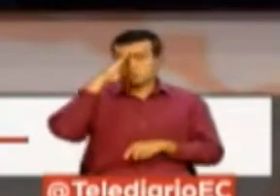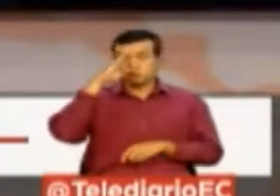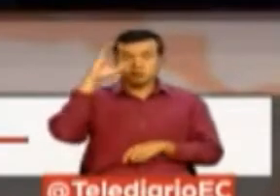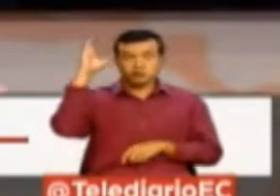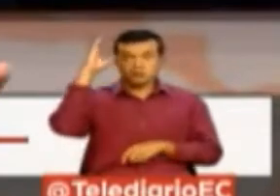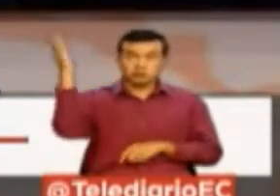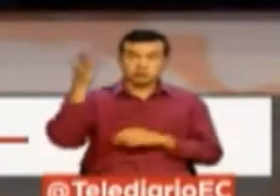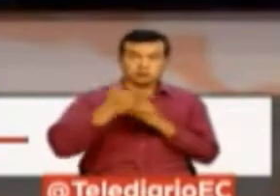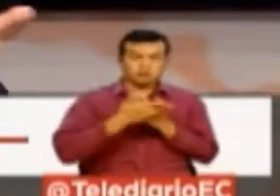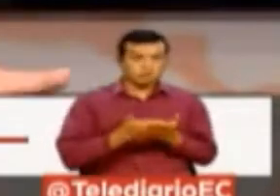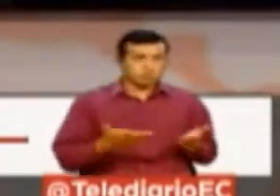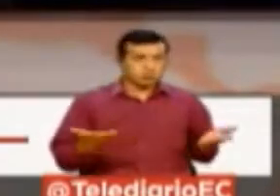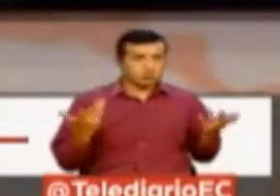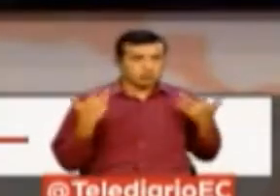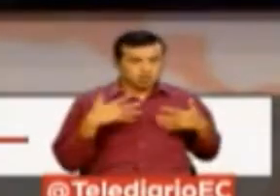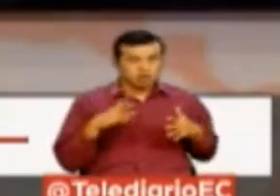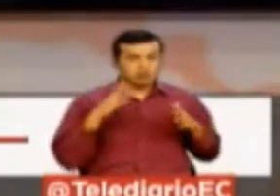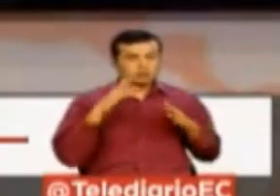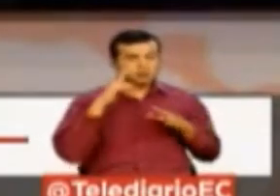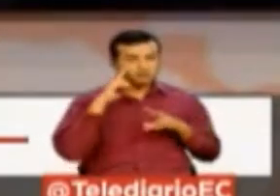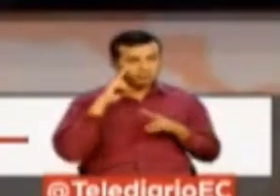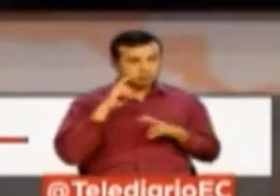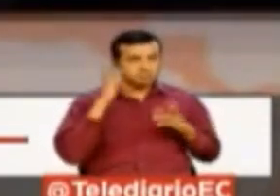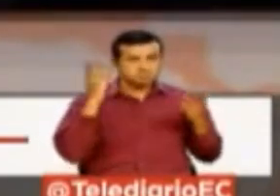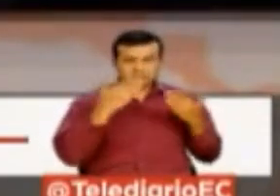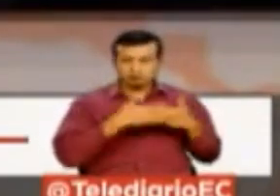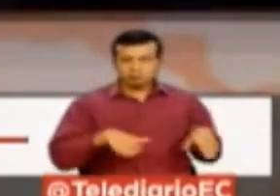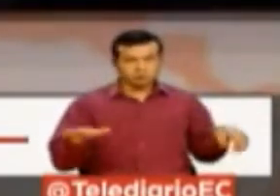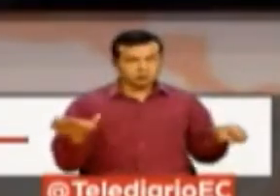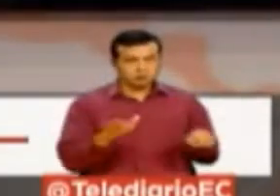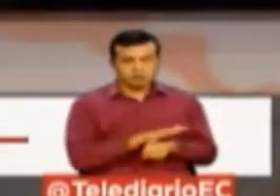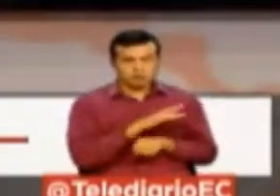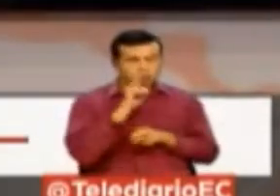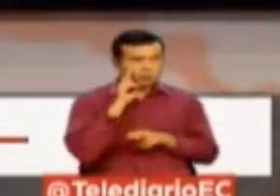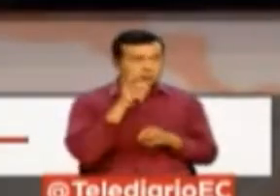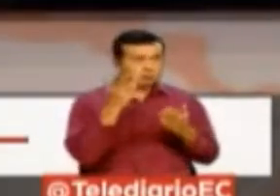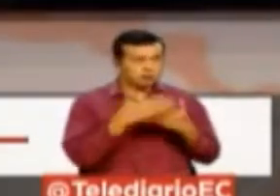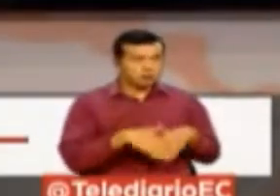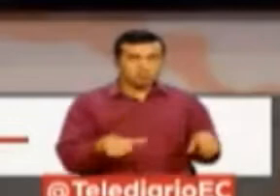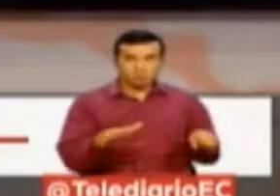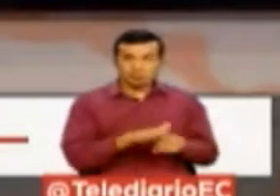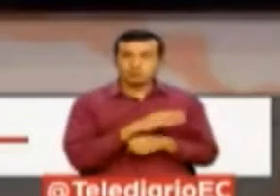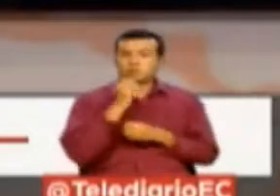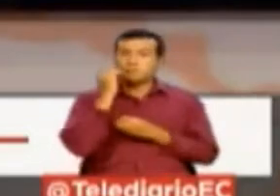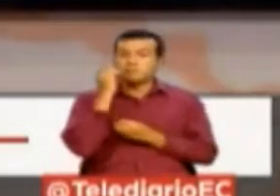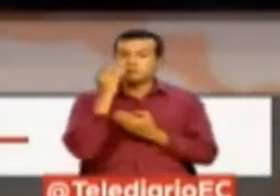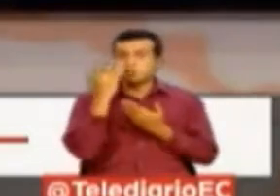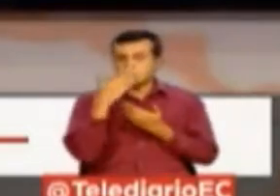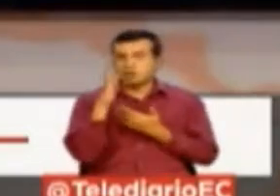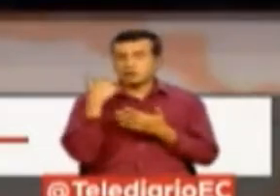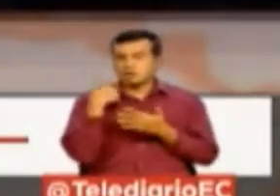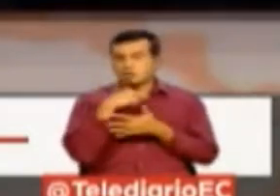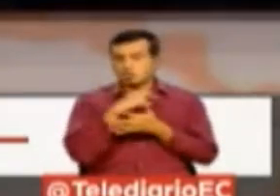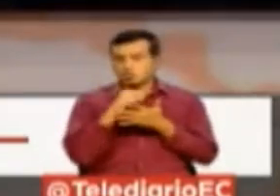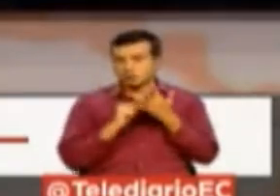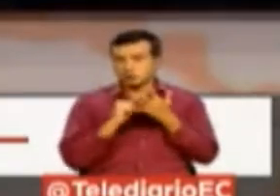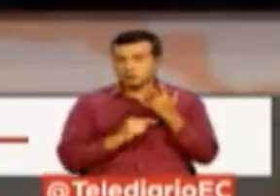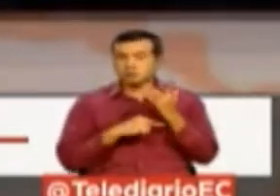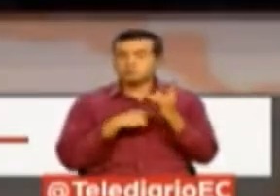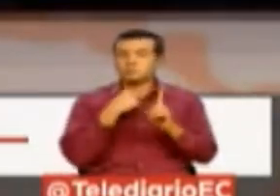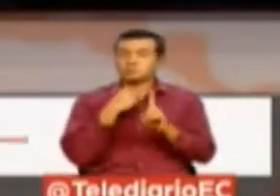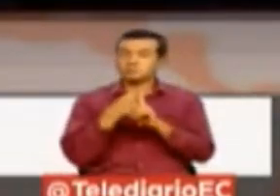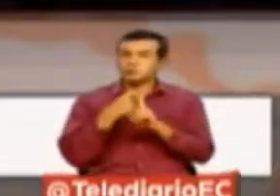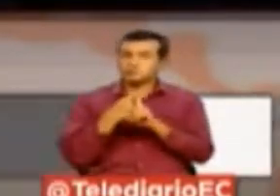de colombia con ellos se han levantado se ha concluido ya la etapa están los informes correspondientes muy